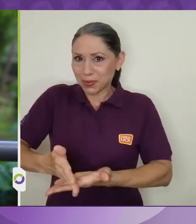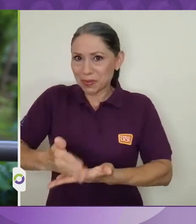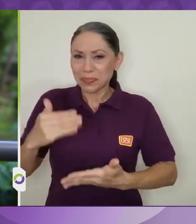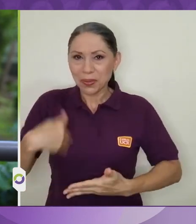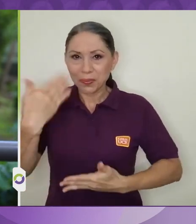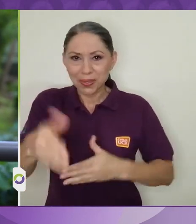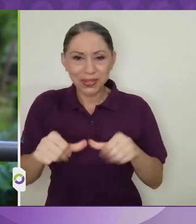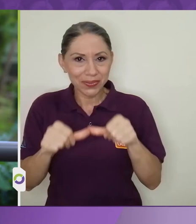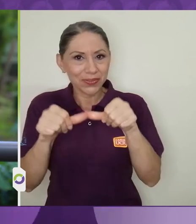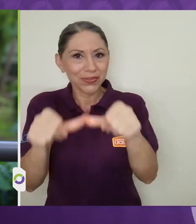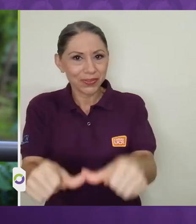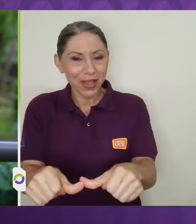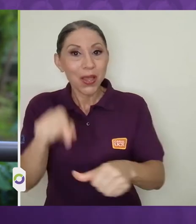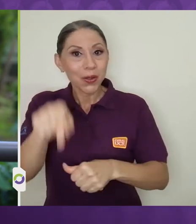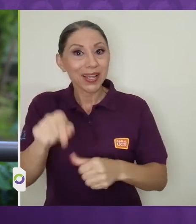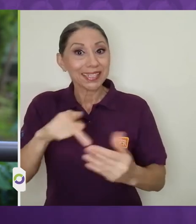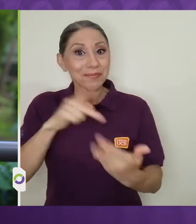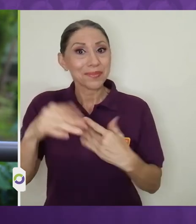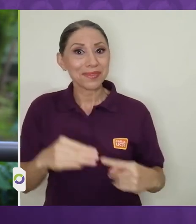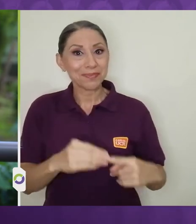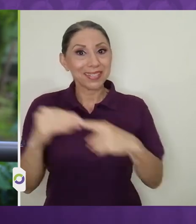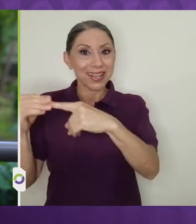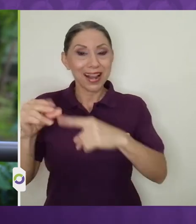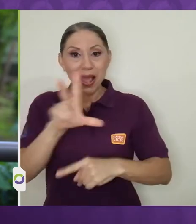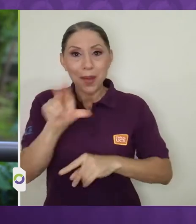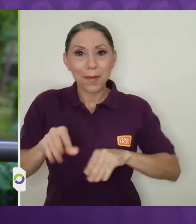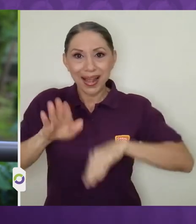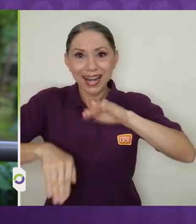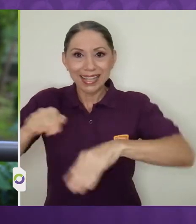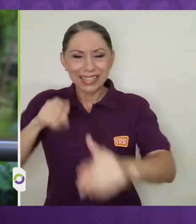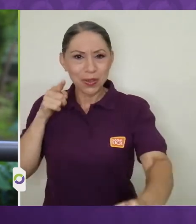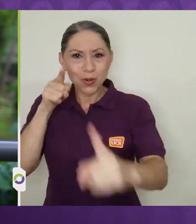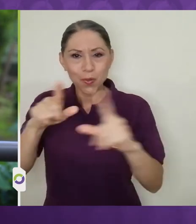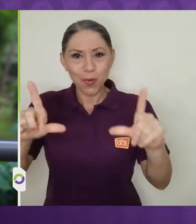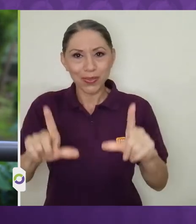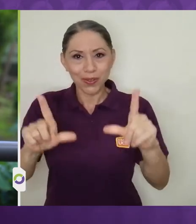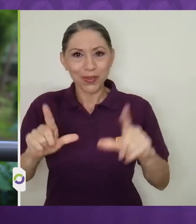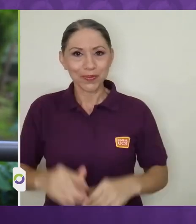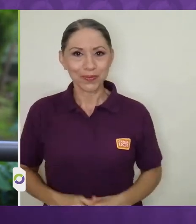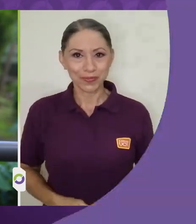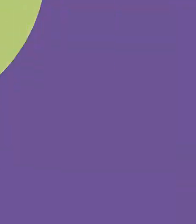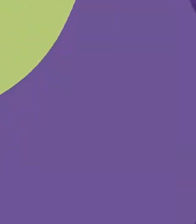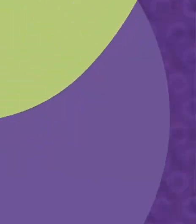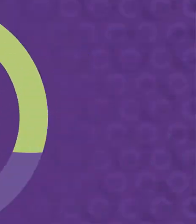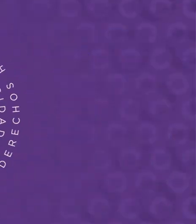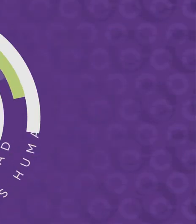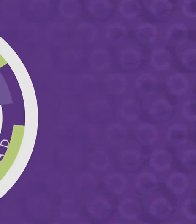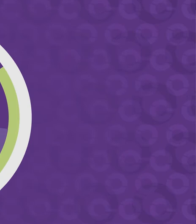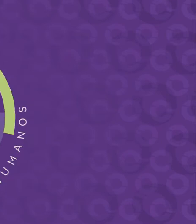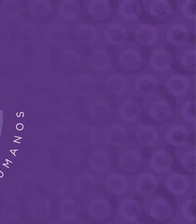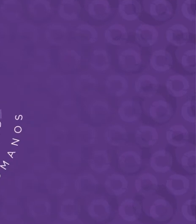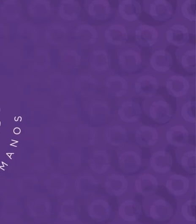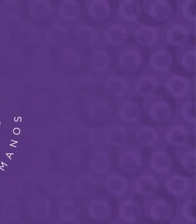a una pausa, pero pronto estaremos de vuelta con este especial para natación rumbo a Tokio.